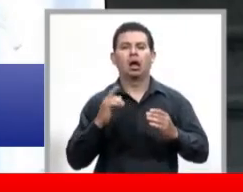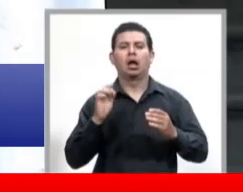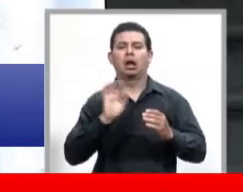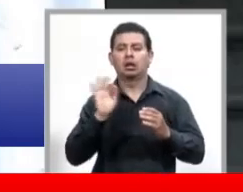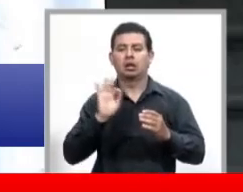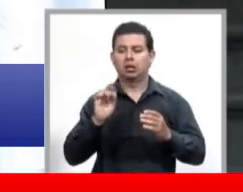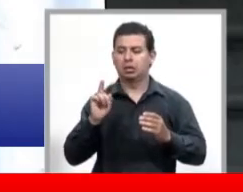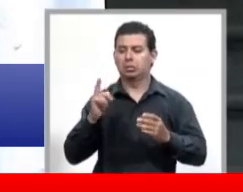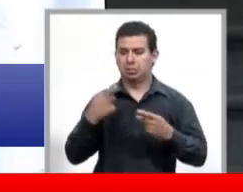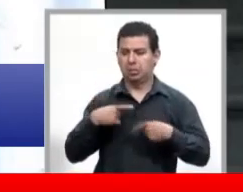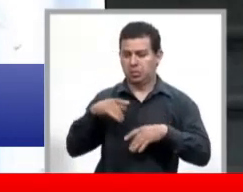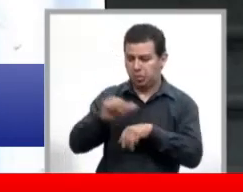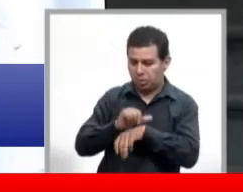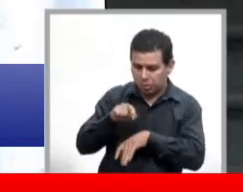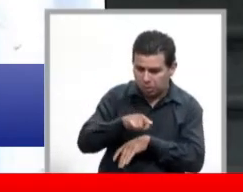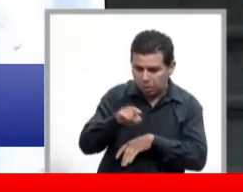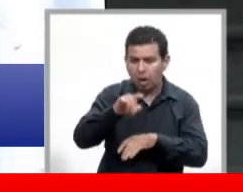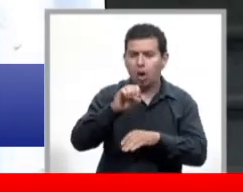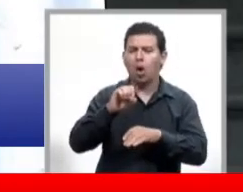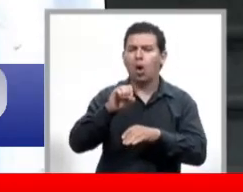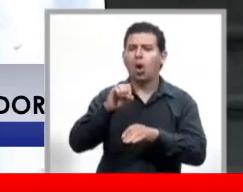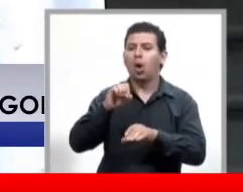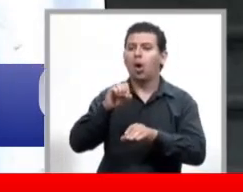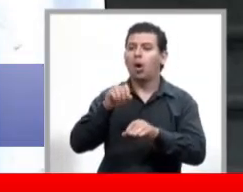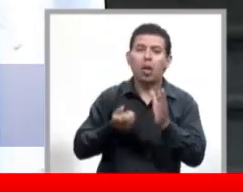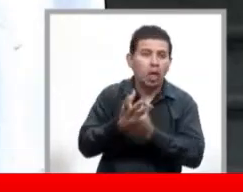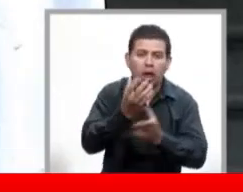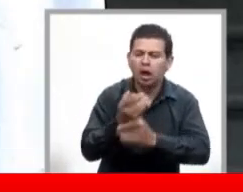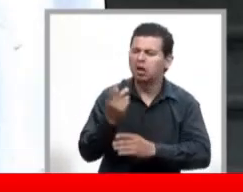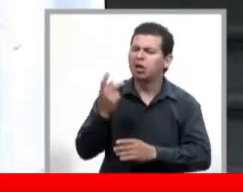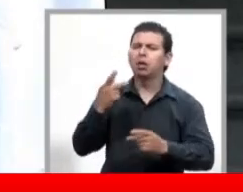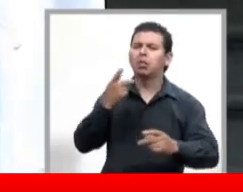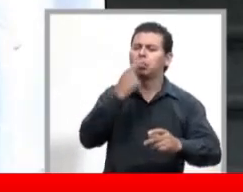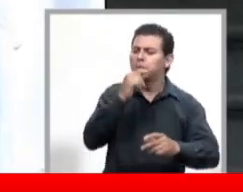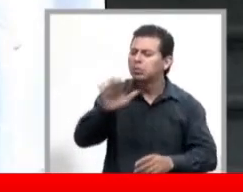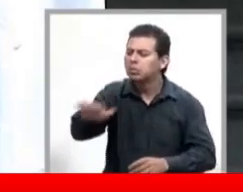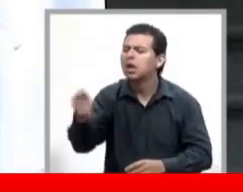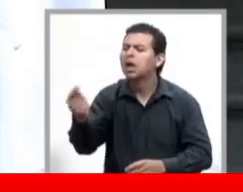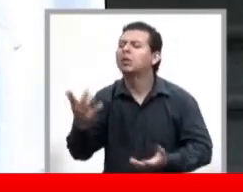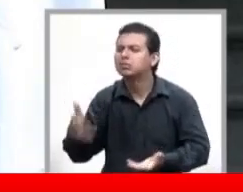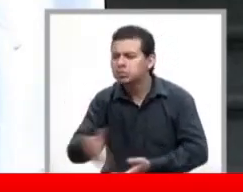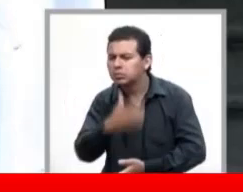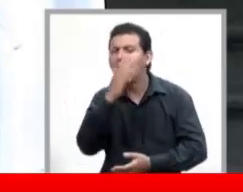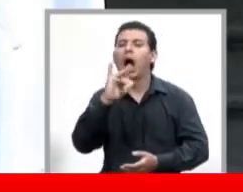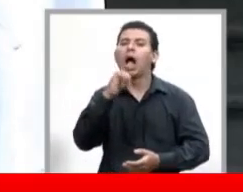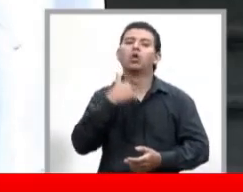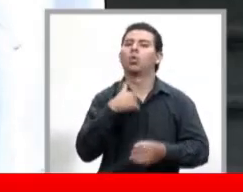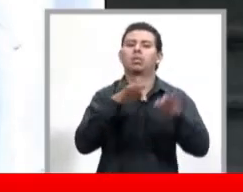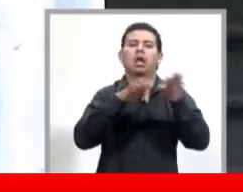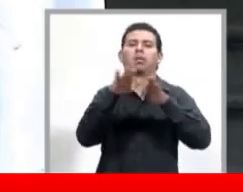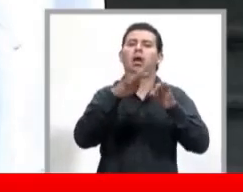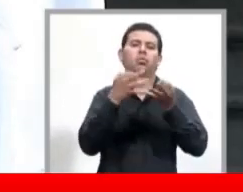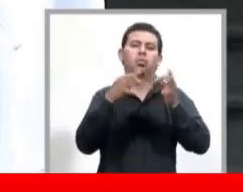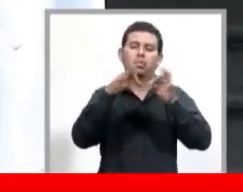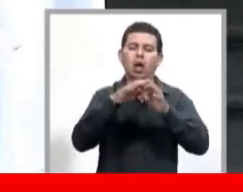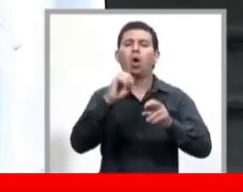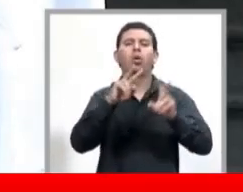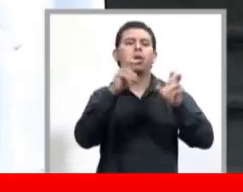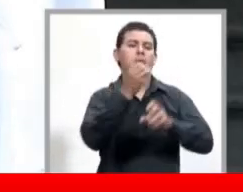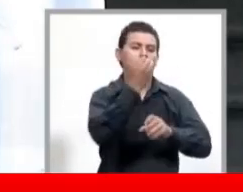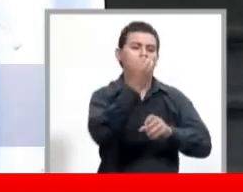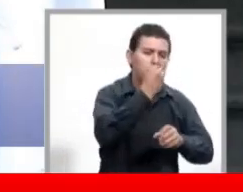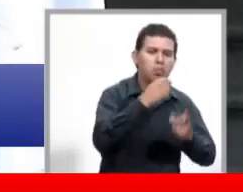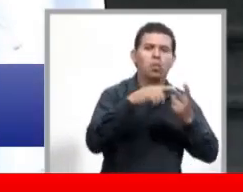tarea esencial. La tarea esencial se reduce a temas de suministro, ¿no?, de comida o